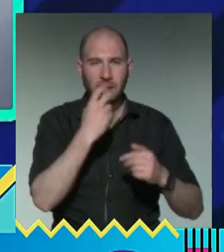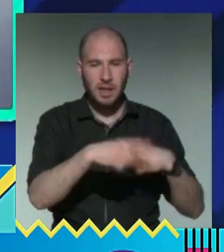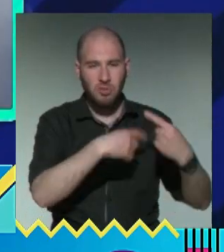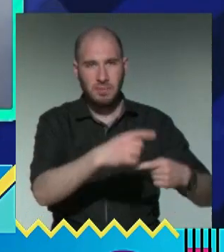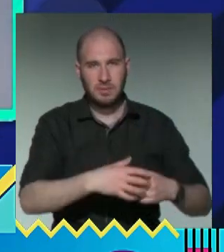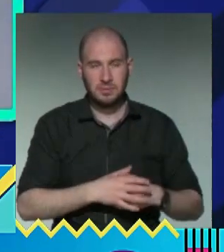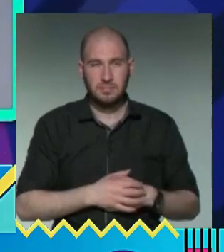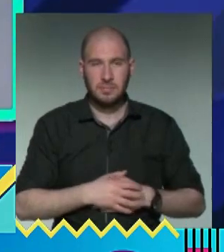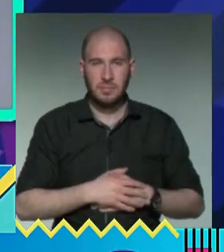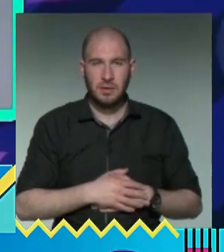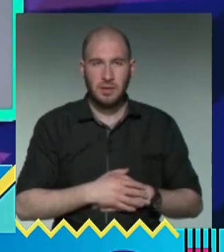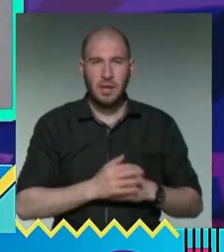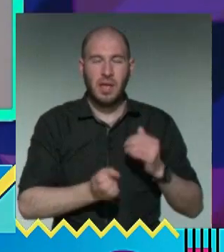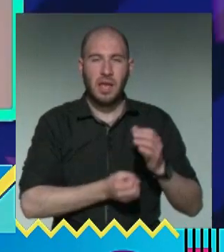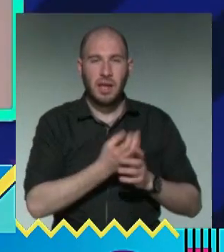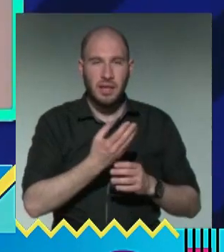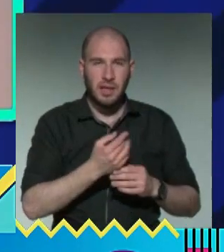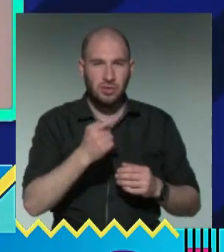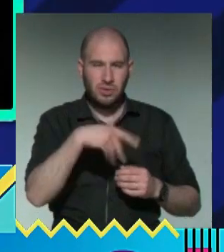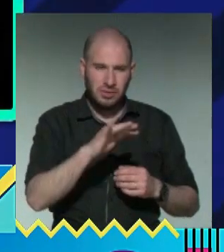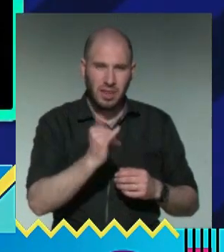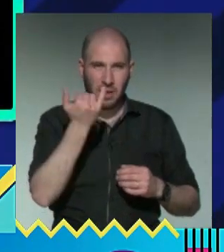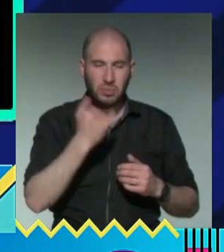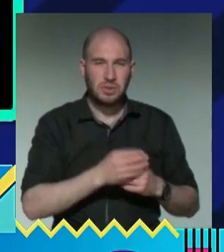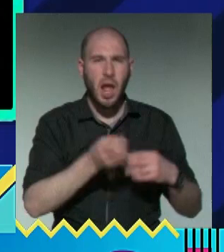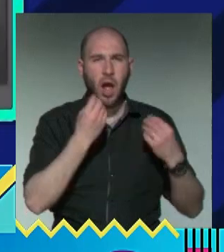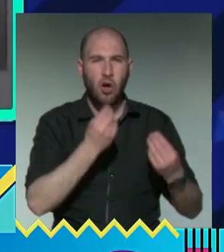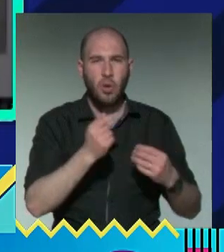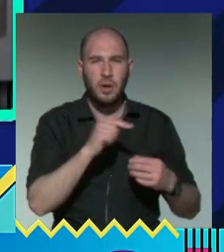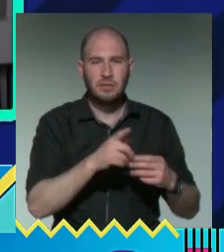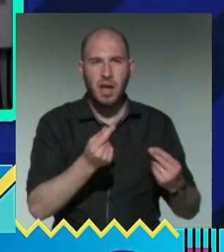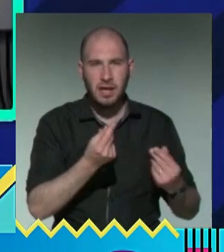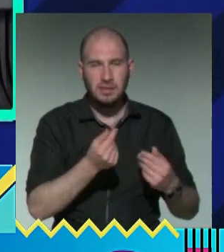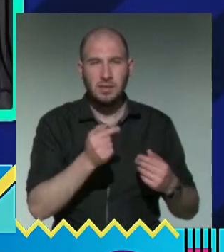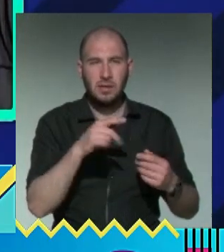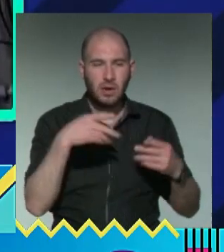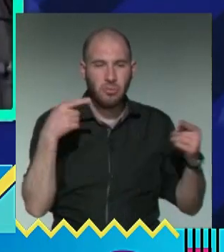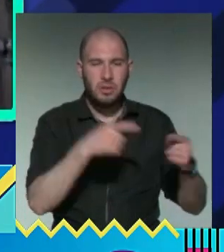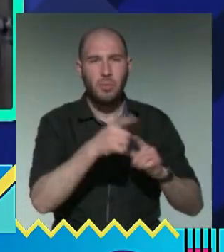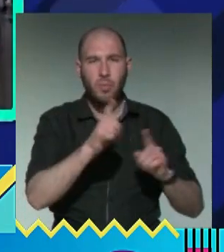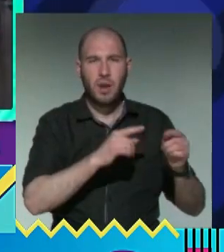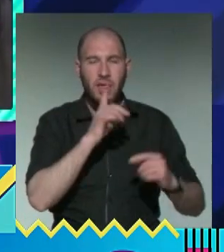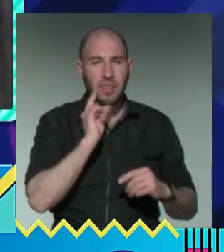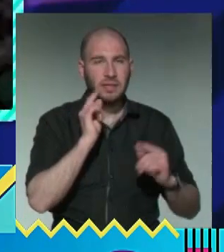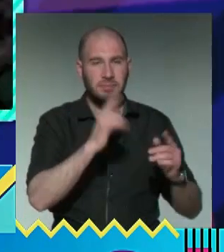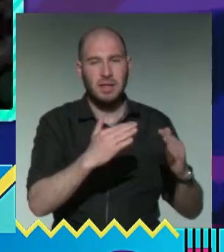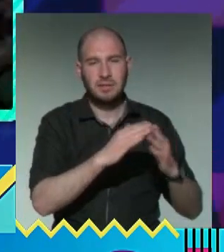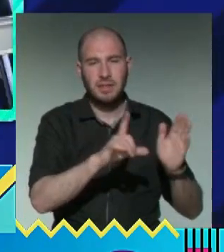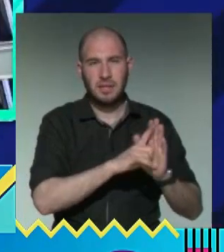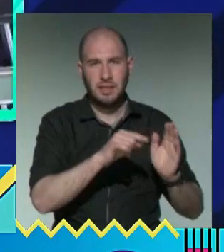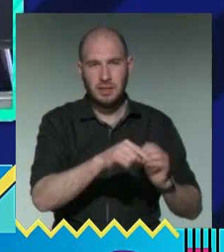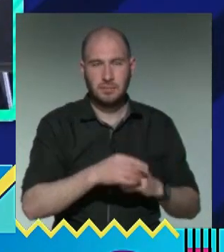energías renovables, de generar esta conciencia. ¿Cómo creen que se puede hacer y desde dónde se apunta desde las jornadas también